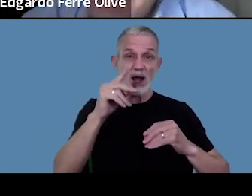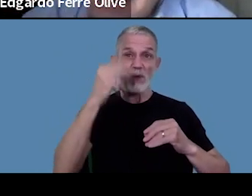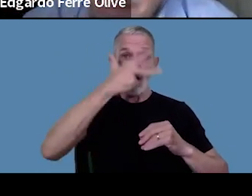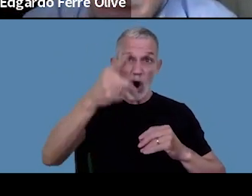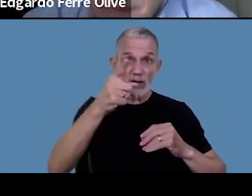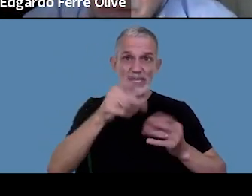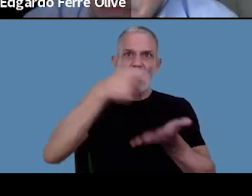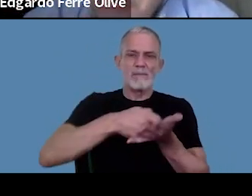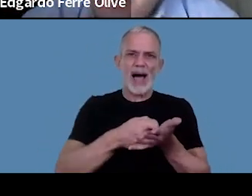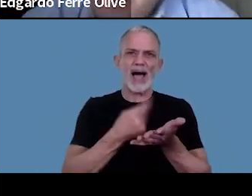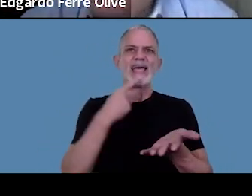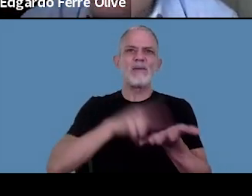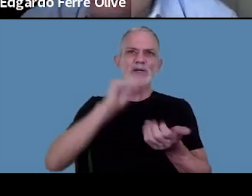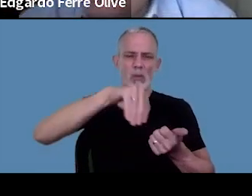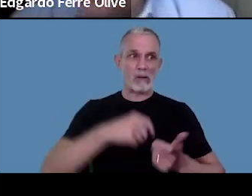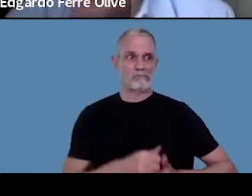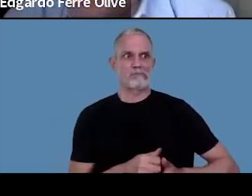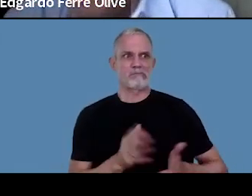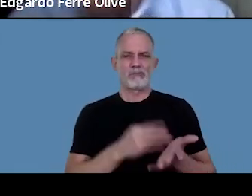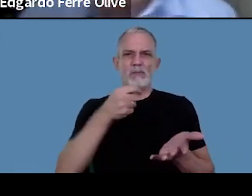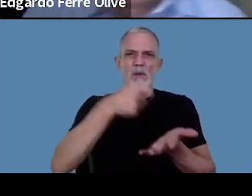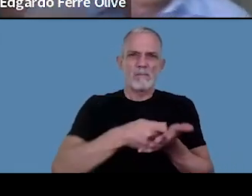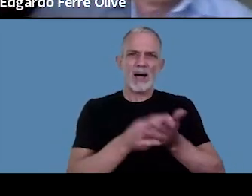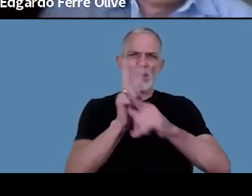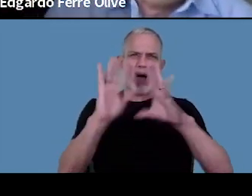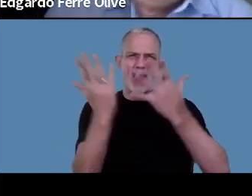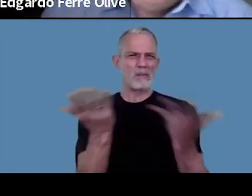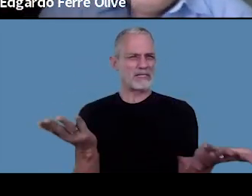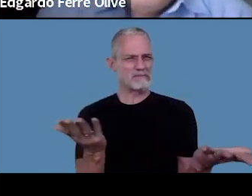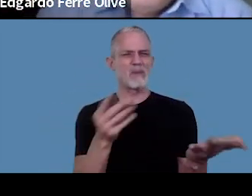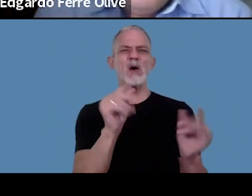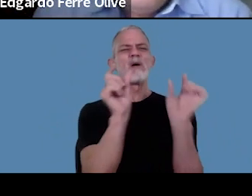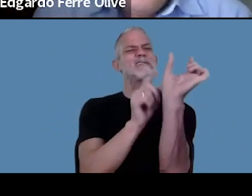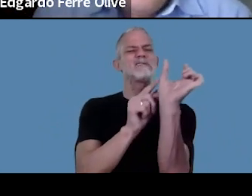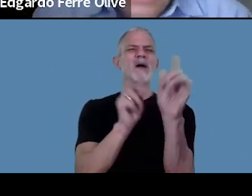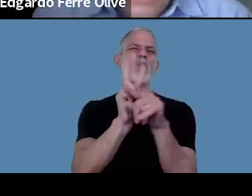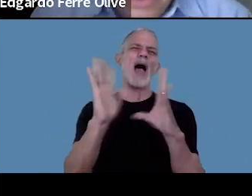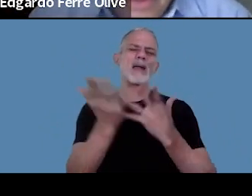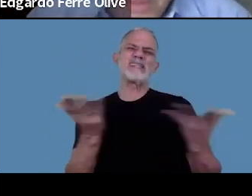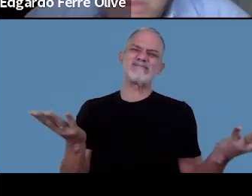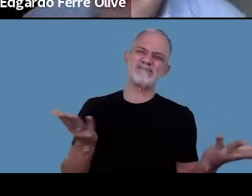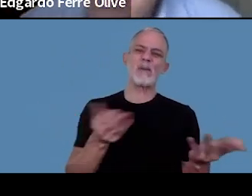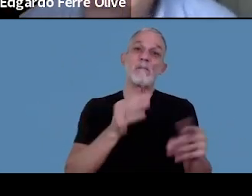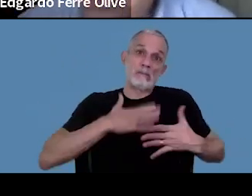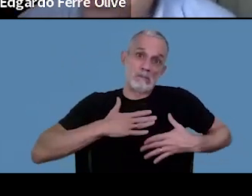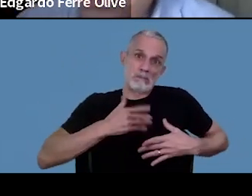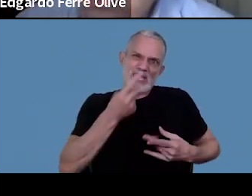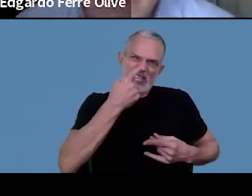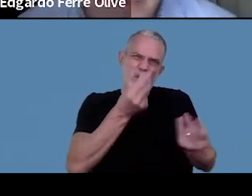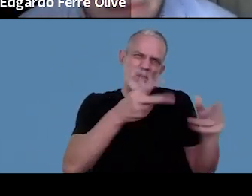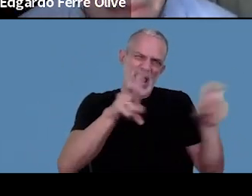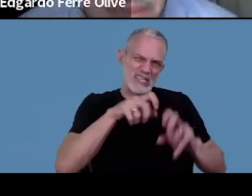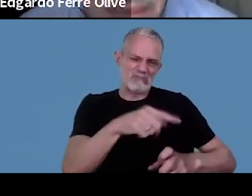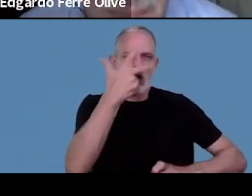una tasa. Se le quiere dar el mote ambiental, para mí no es ambiental. Por más que se le da finalidad ambiental, y no solo eso, sino que hay muchos planteos jurídicos